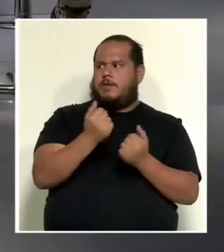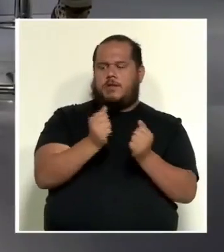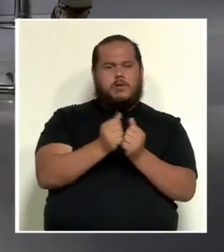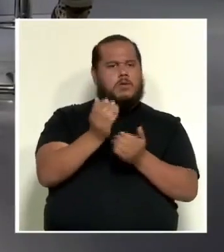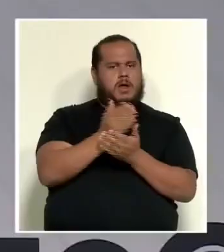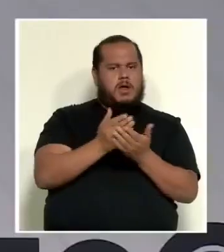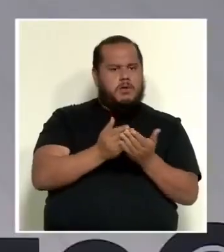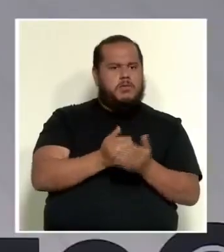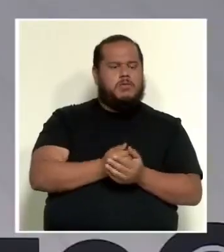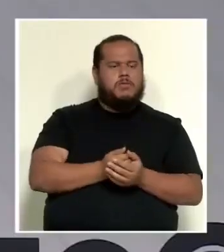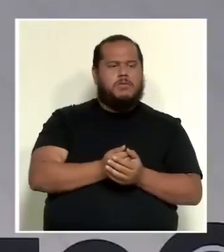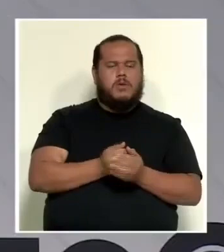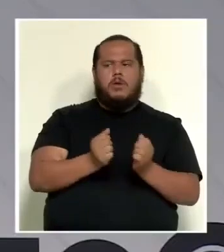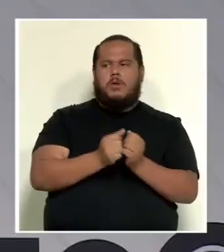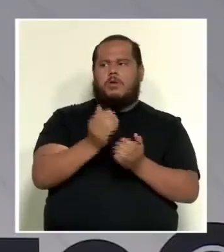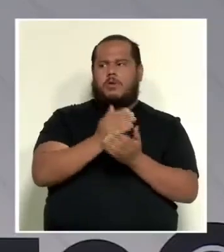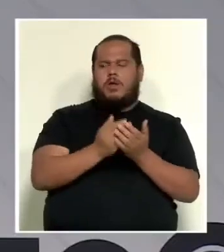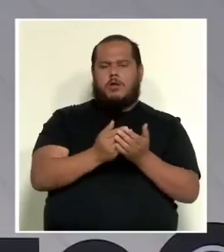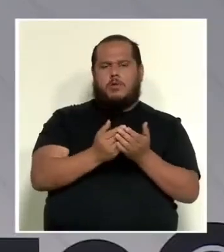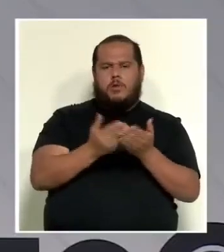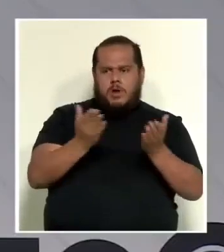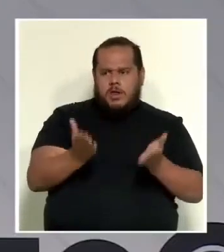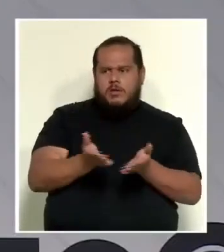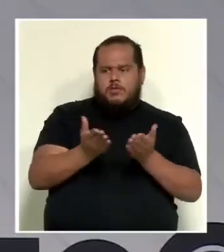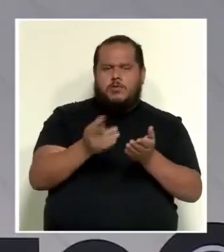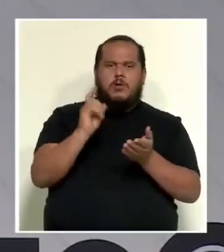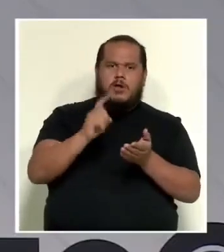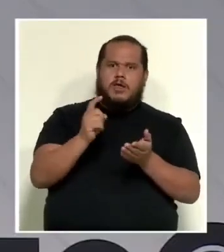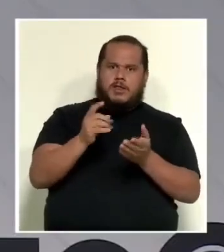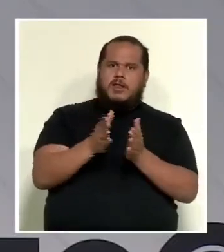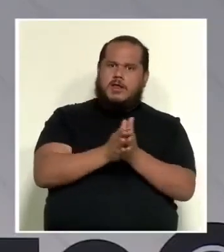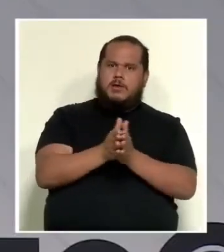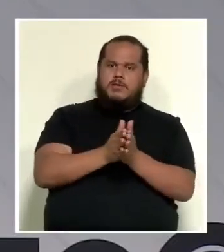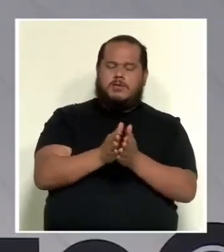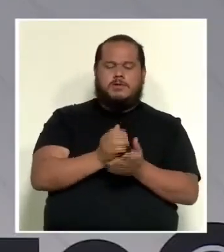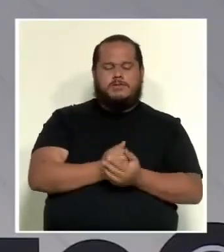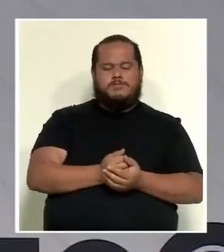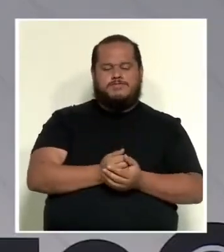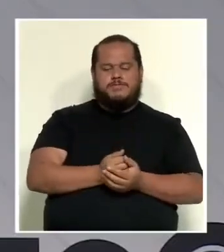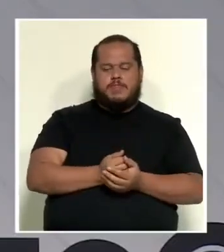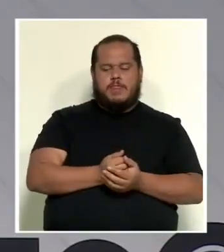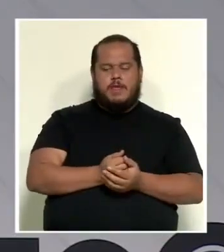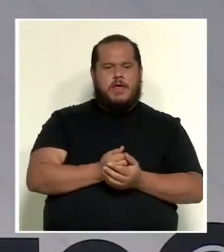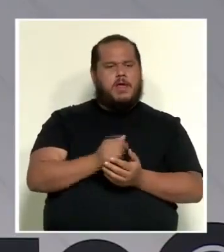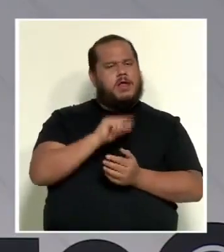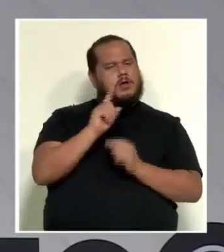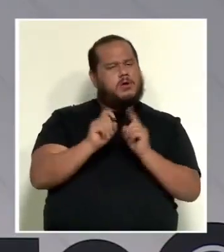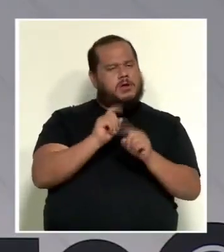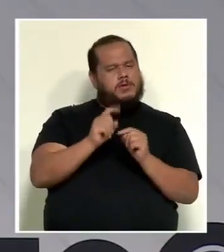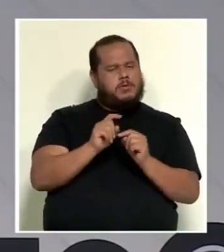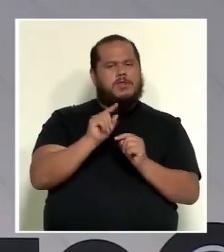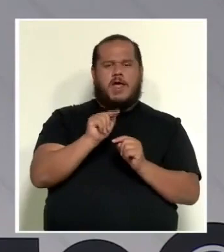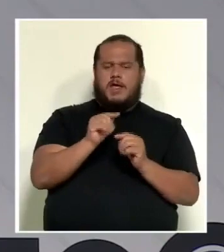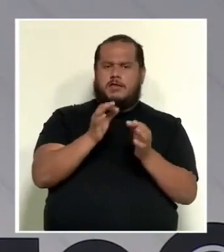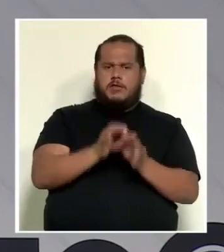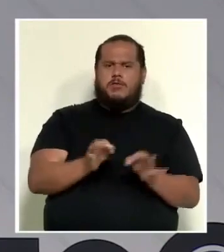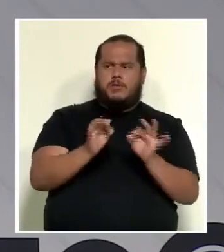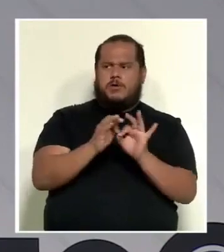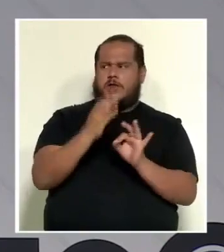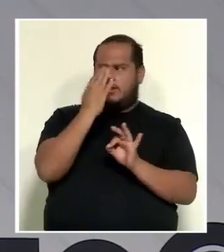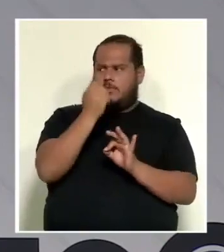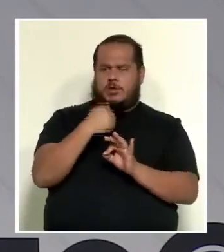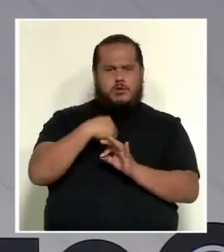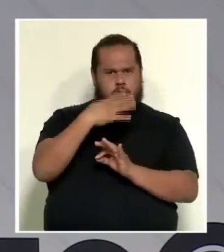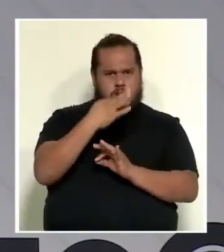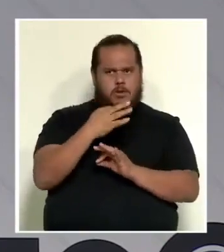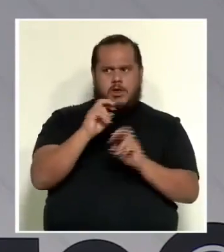algún impulso que tiene que aprovechar. Lo que pregunta Ernesto es muy importante, porque yo creo que hay un